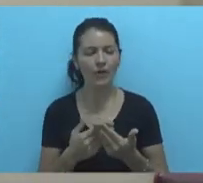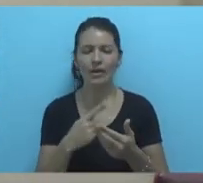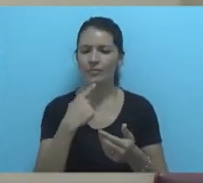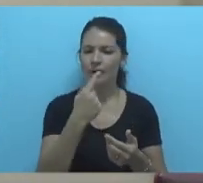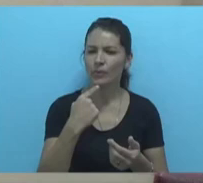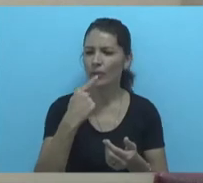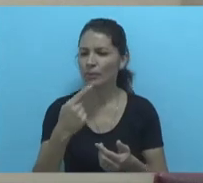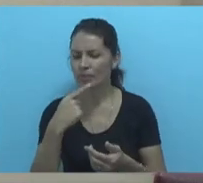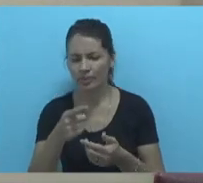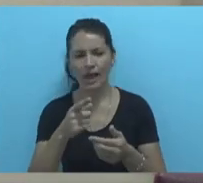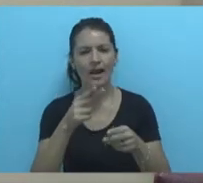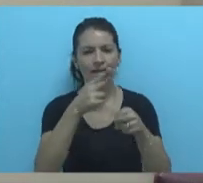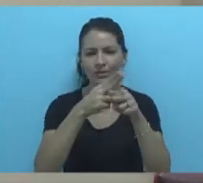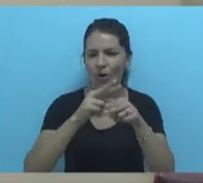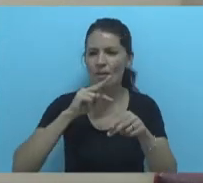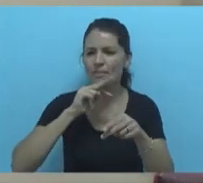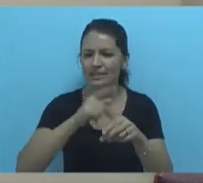en cada barrio popular.